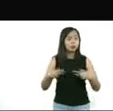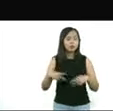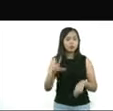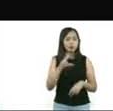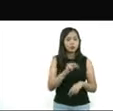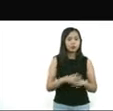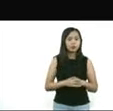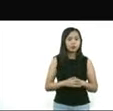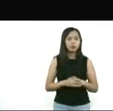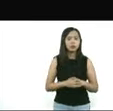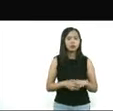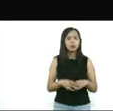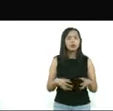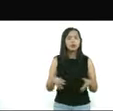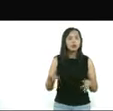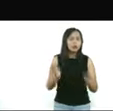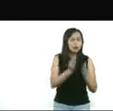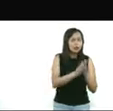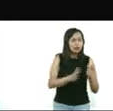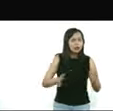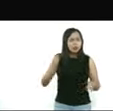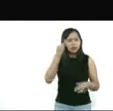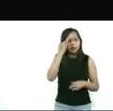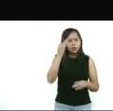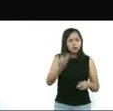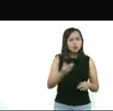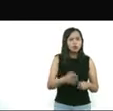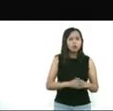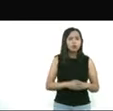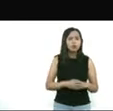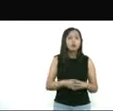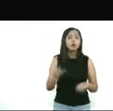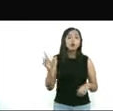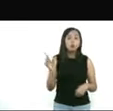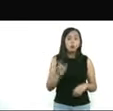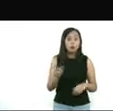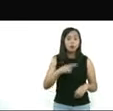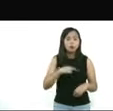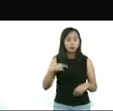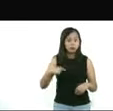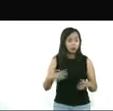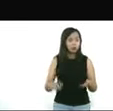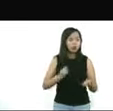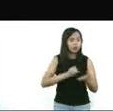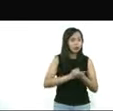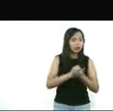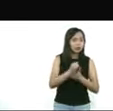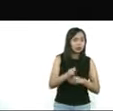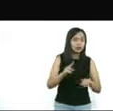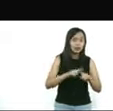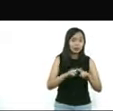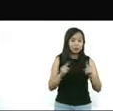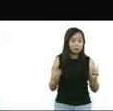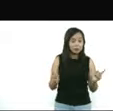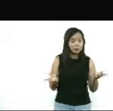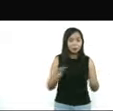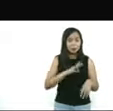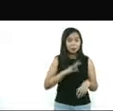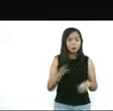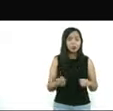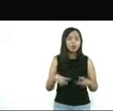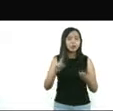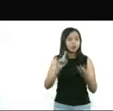tienen que hacer por tiempos determinados cuando los ciudadanos tenemos el derecho de hacerlo de manera diferente. Y